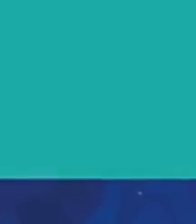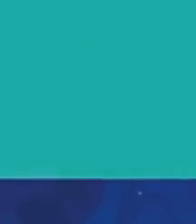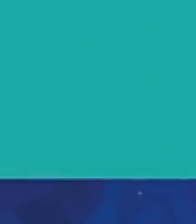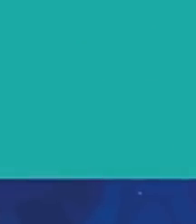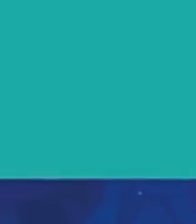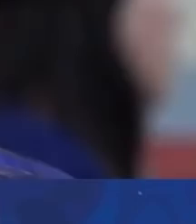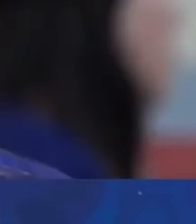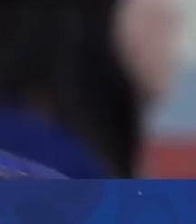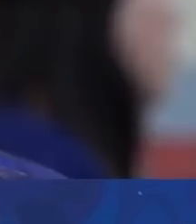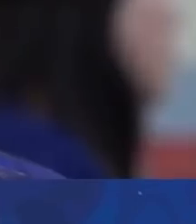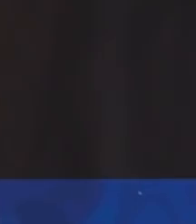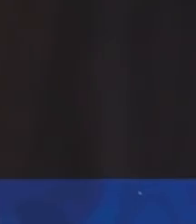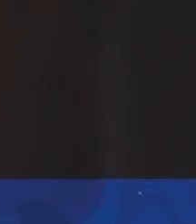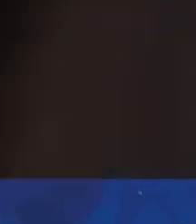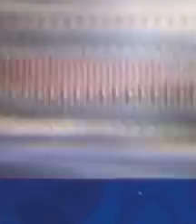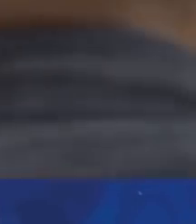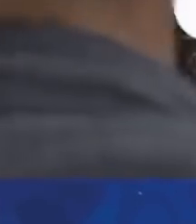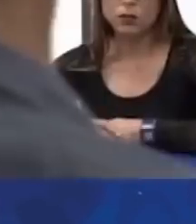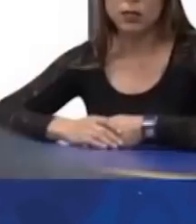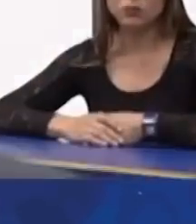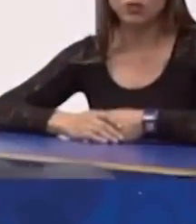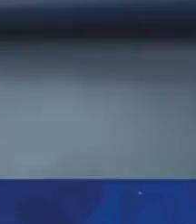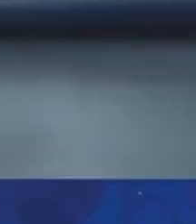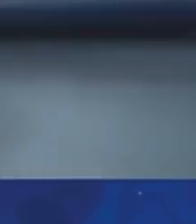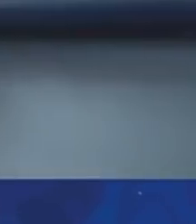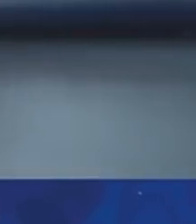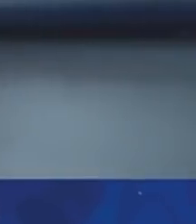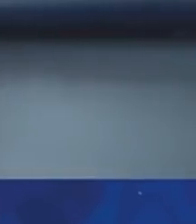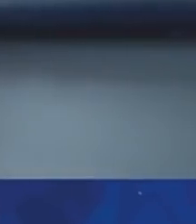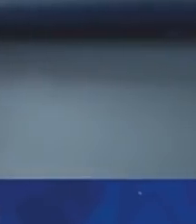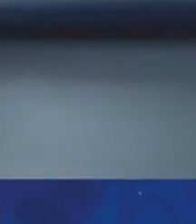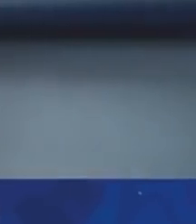Estudia carreras cortas con respaldo estatal en el CUC.